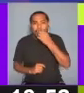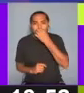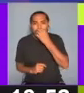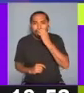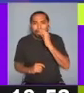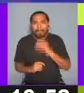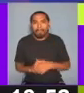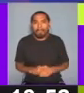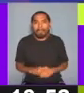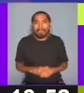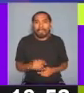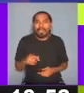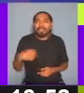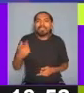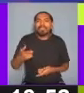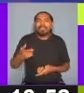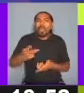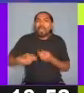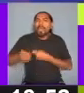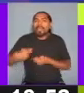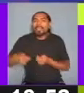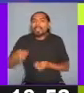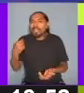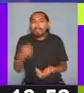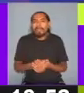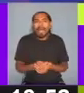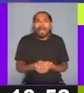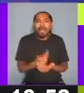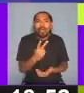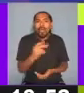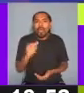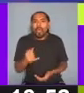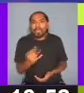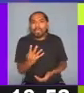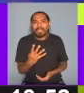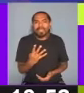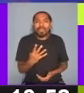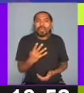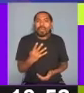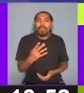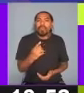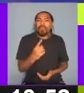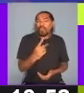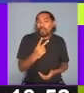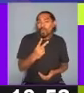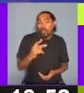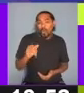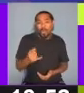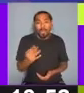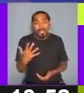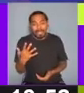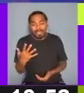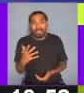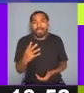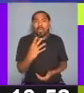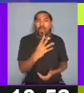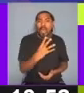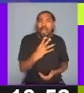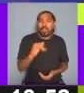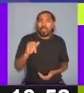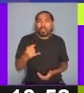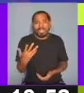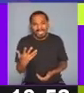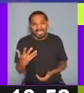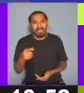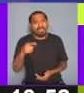esa transacción un 2,5, un 3,5, un 4,5, ese 1% si es contribuyente local o